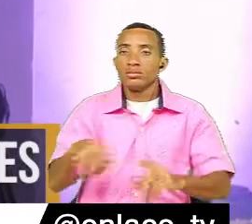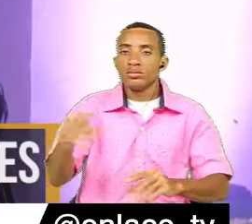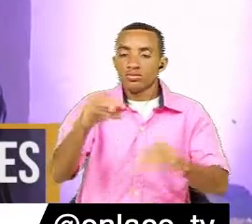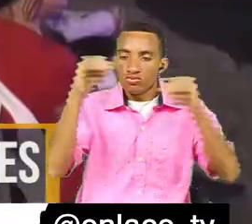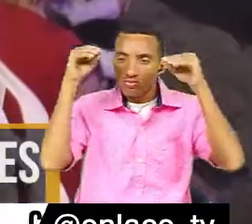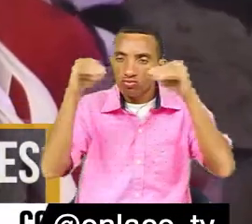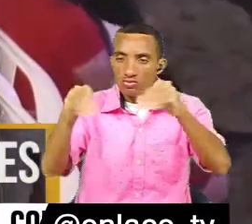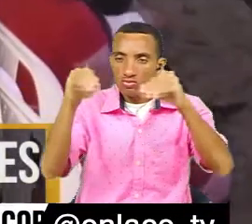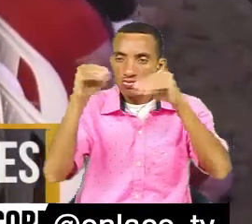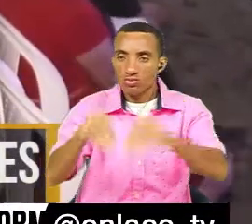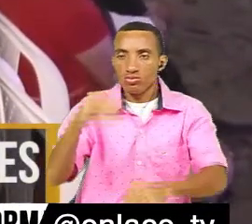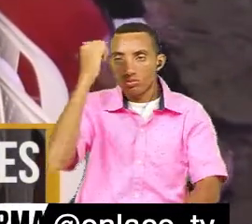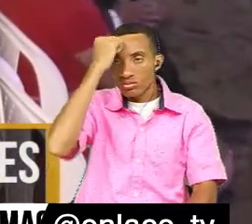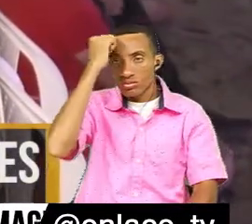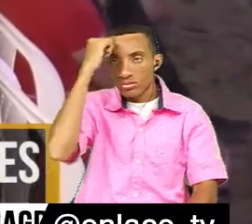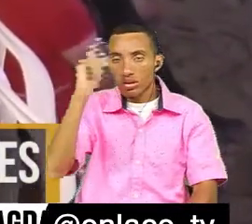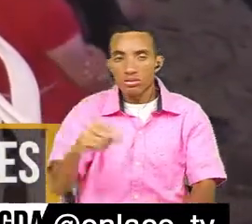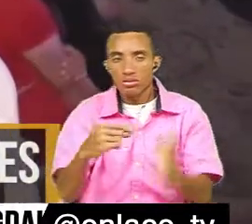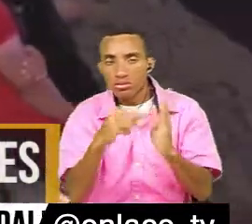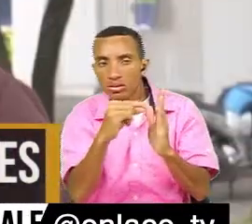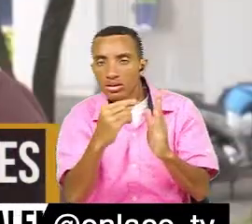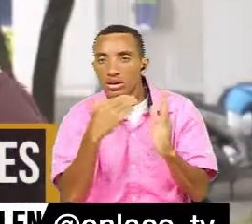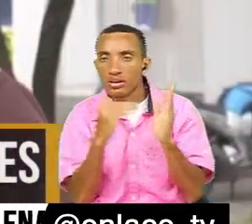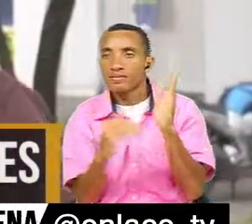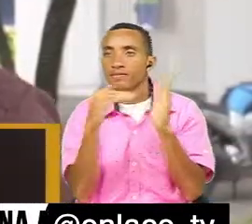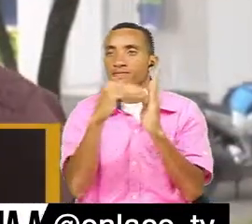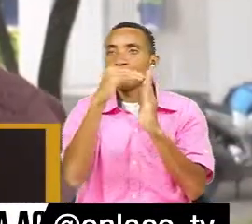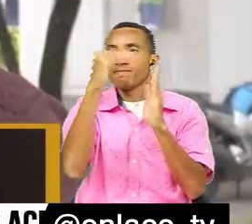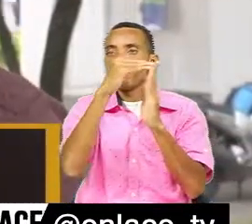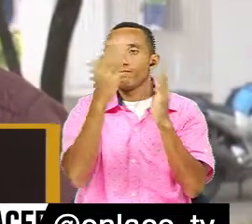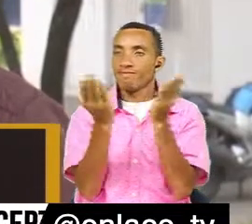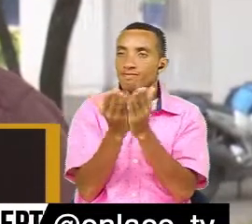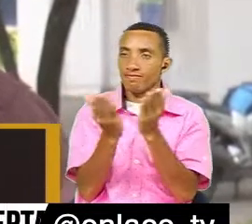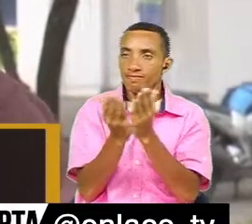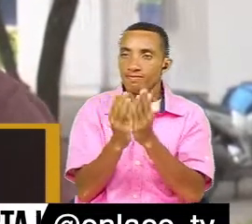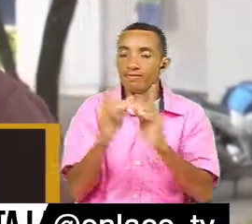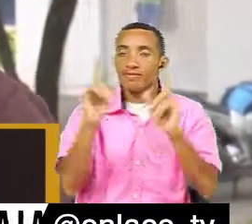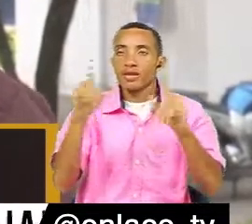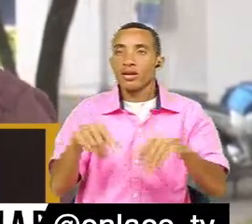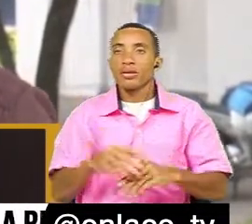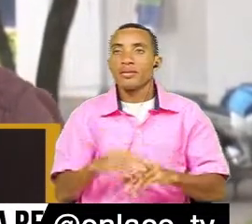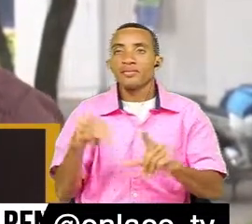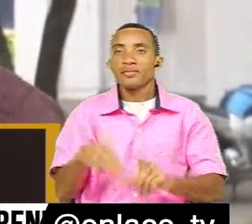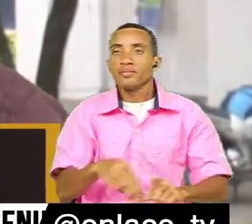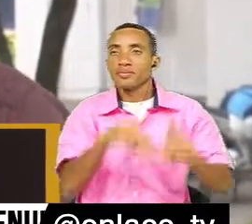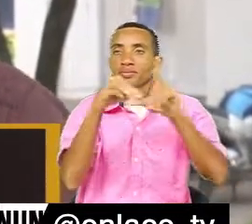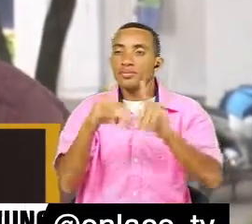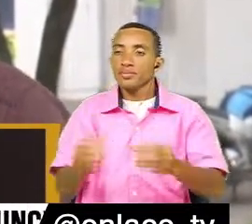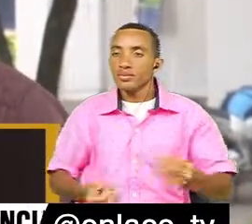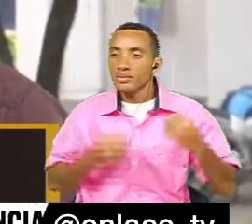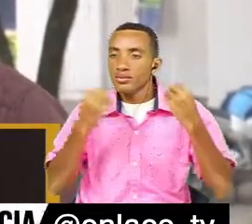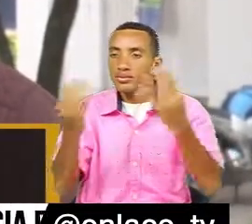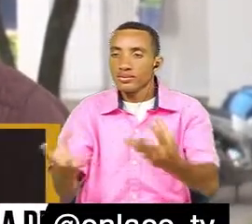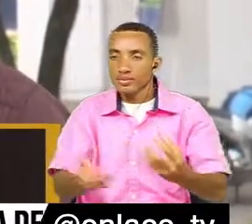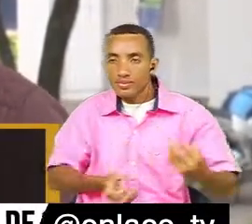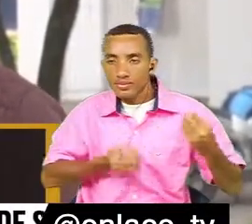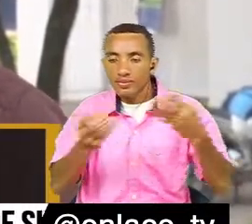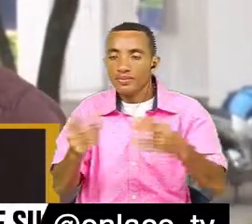sirve como requisito para ascensos en el escalafón educativo. Esta maestría busca dotar de herramientas a los docentes para